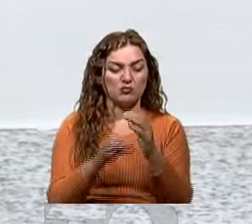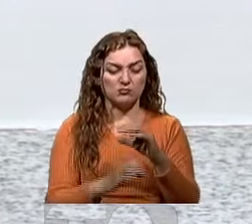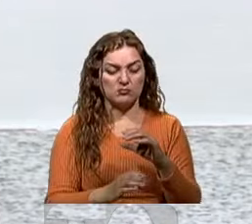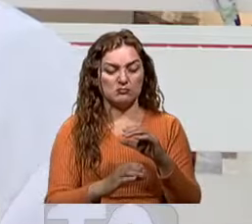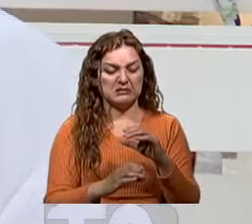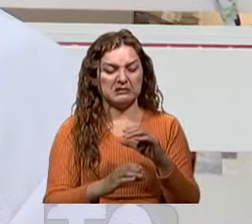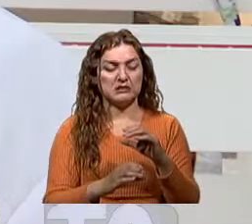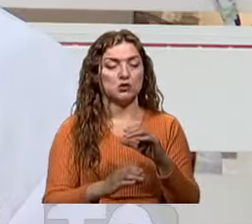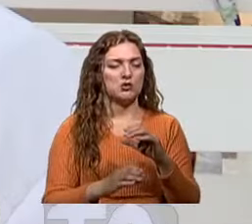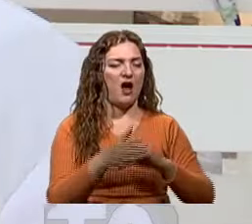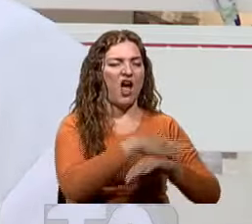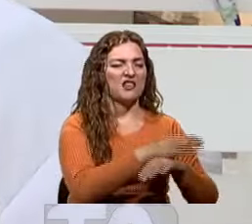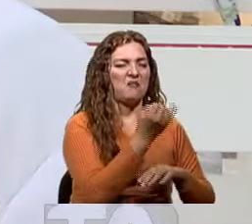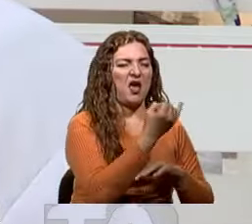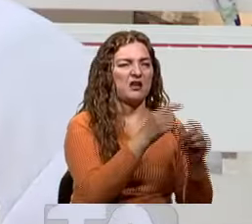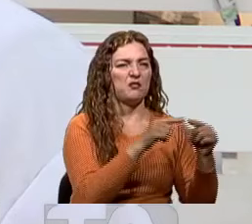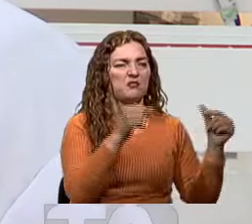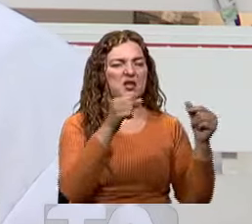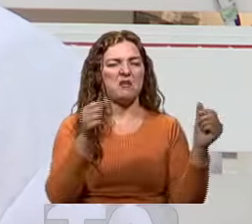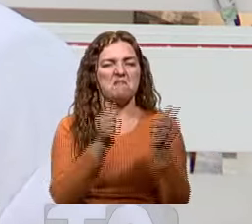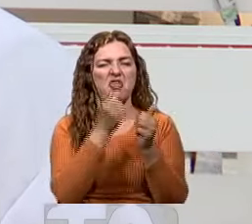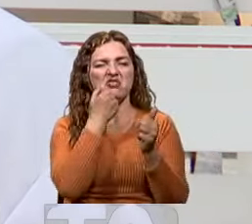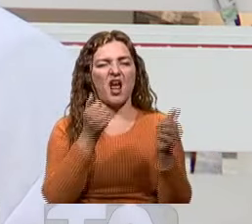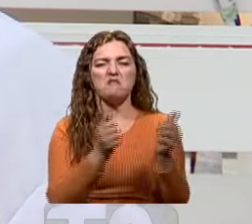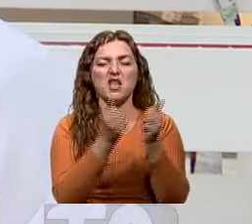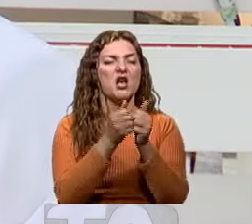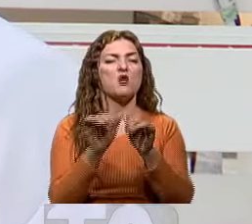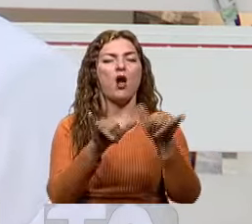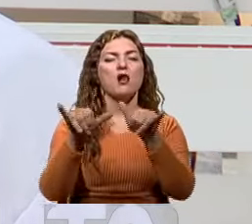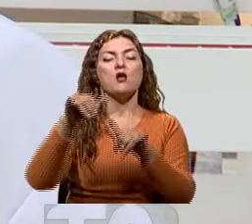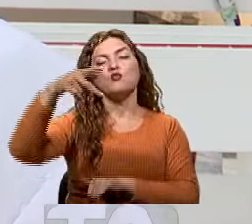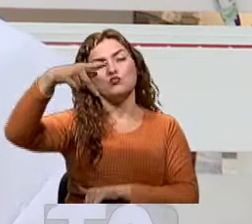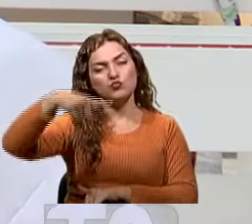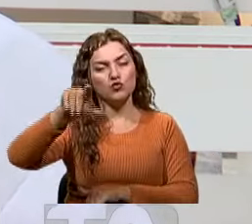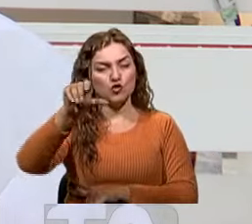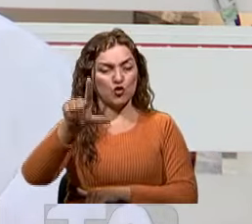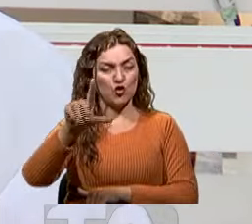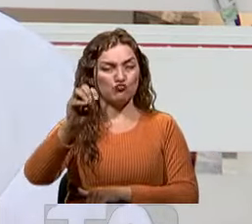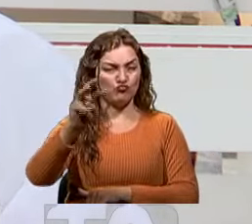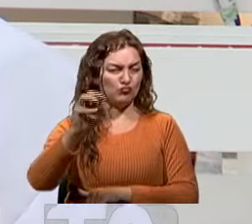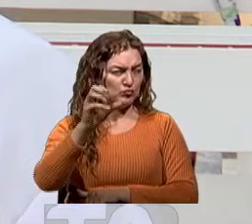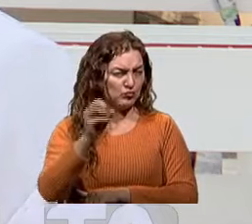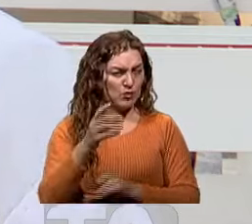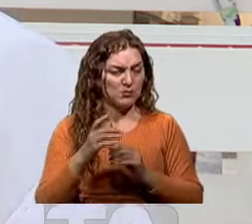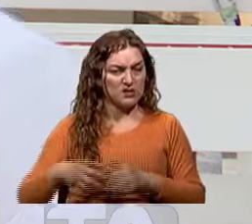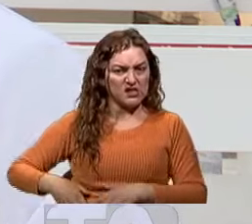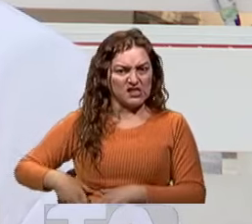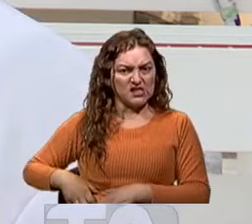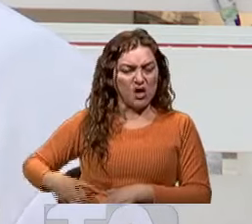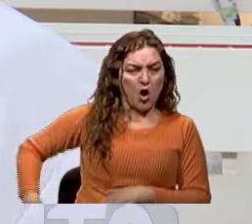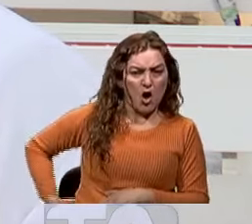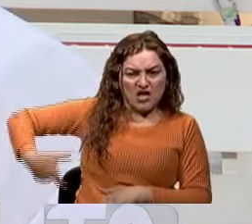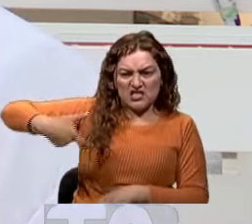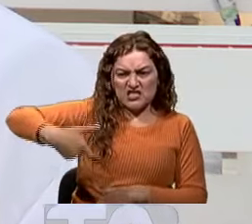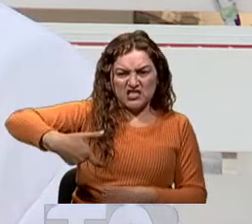de las conchas. Algunos metales como el plomo, por ejemplo, se pueden bioacumular en ciertas partes como el hígado o los riñones y